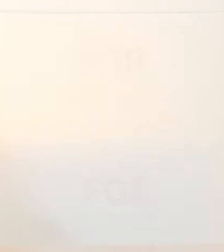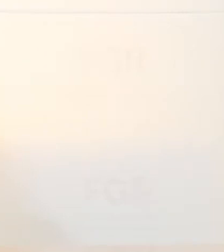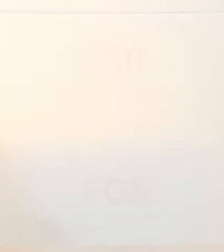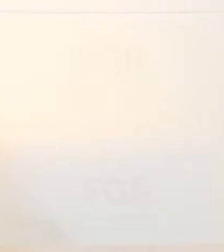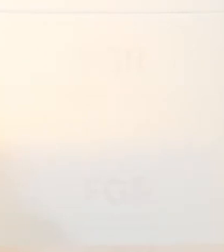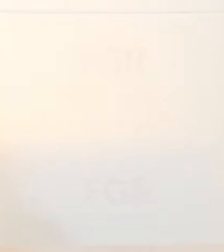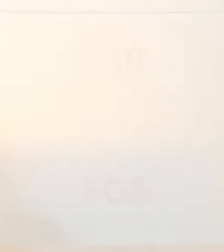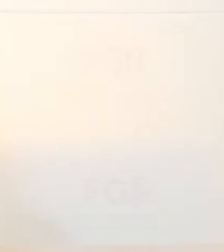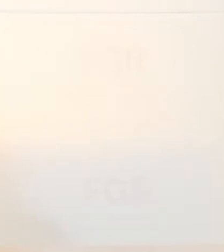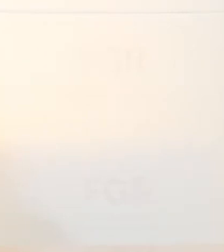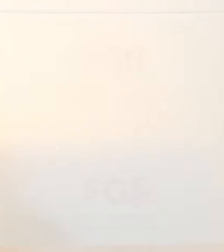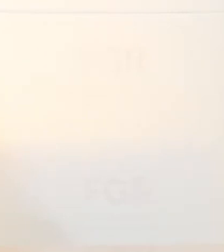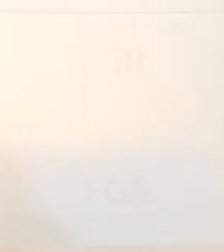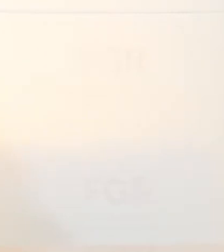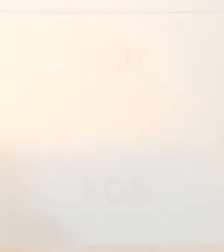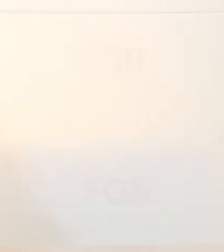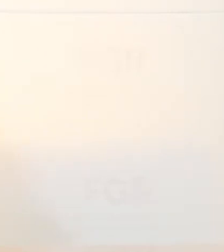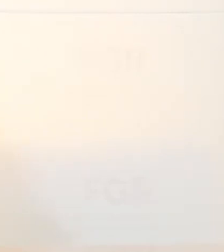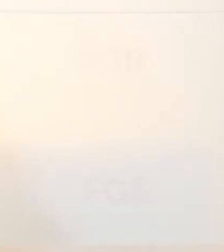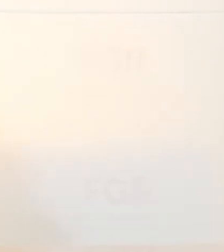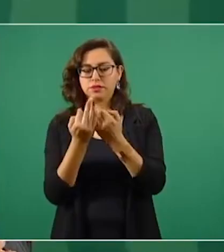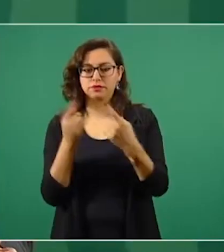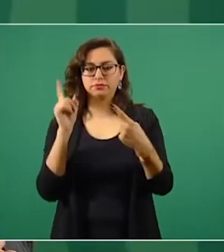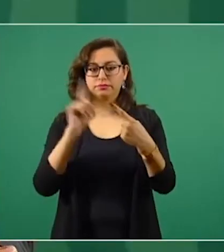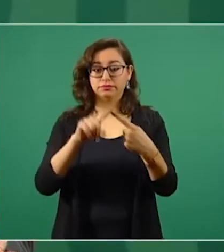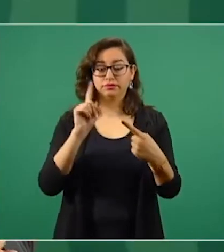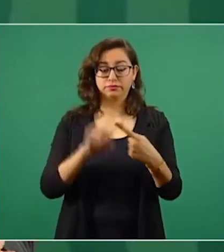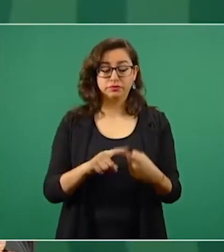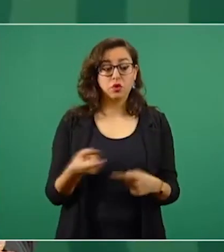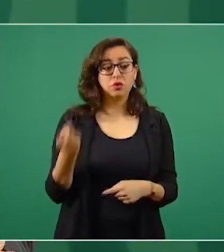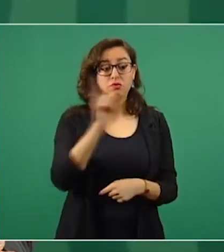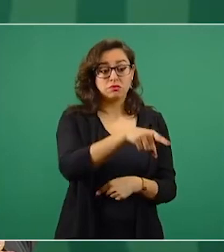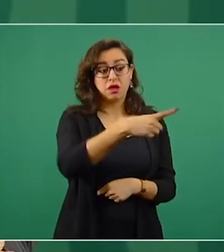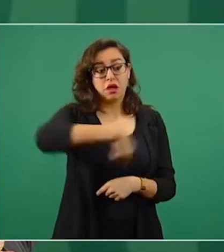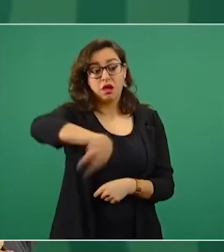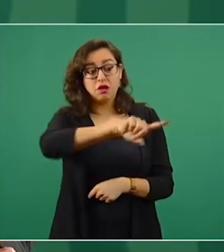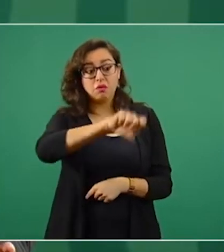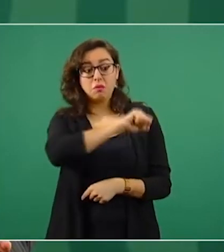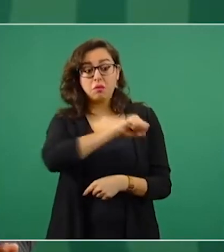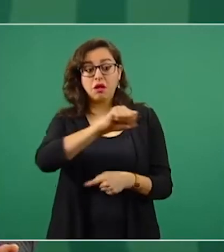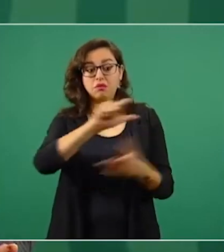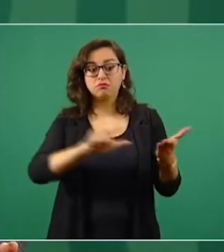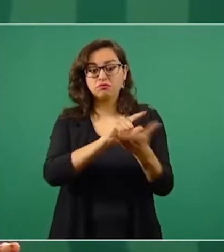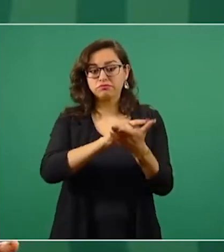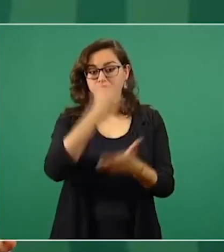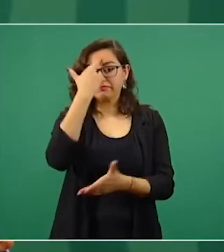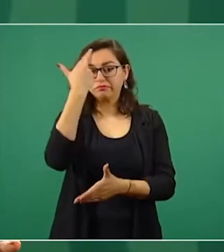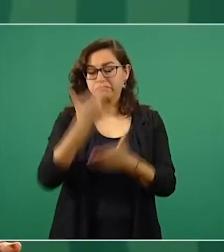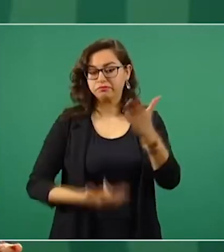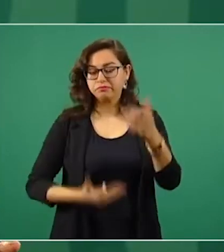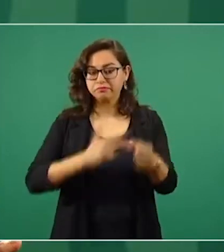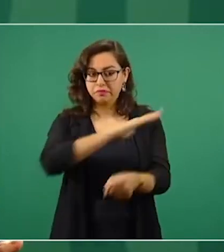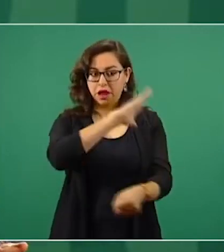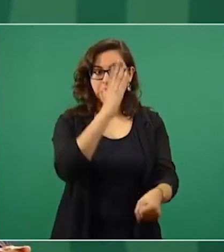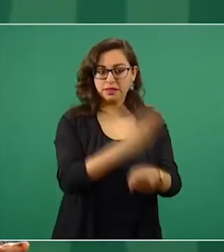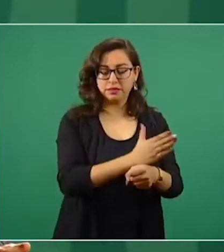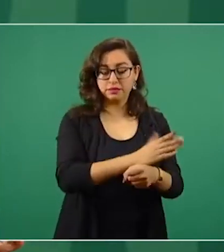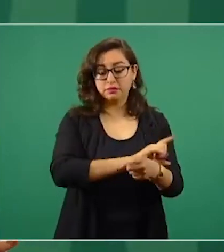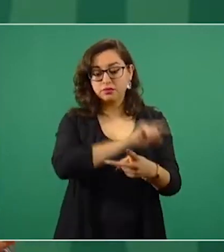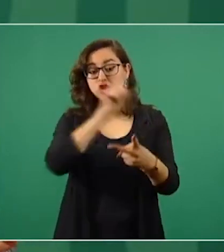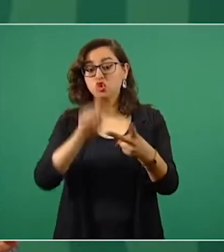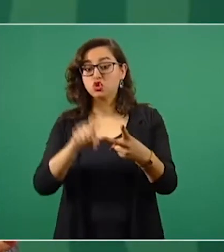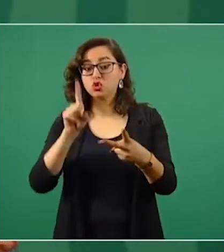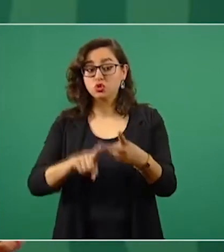resuelve como en procedente el caso éste se archiva y se da por concluido pero se estima que es procedente entonces se emite un predictamen